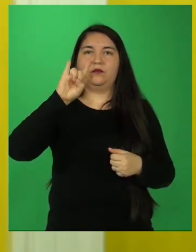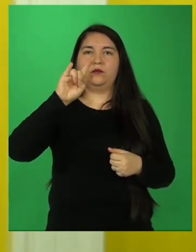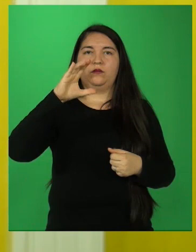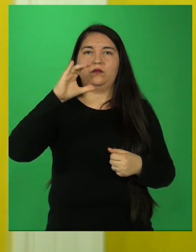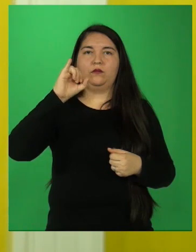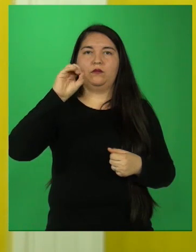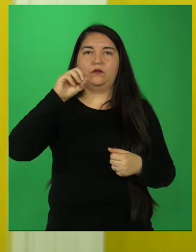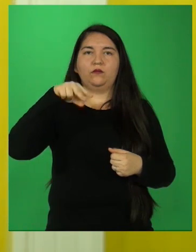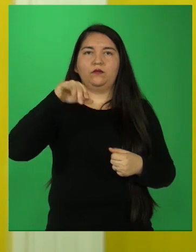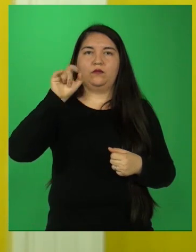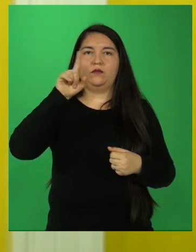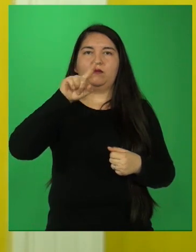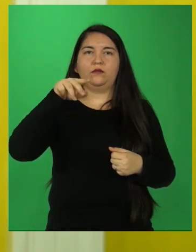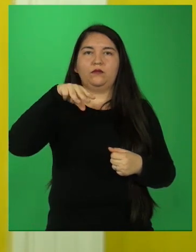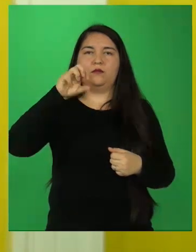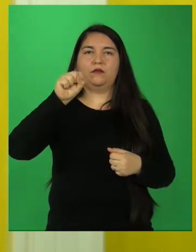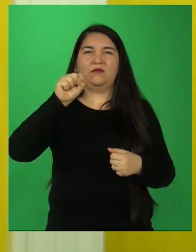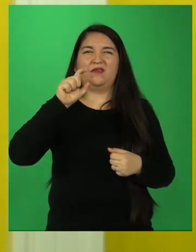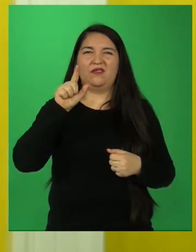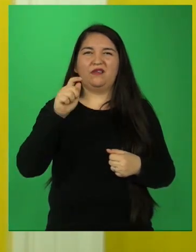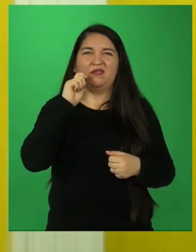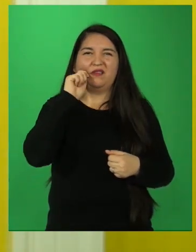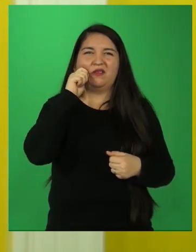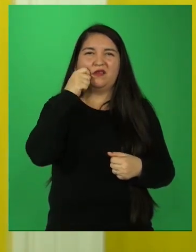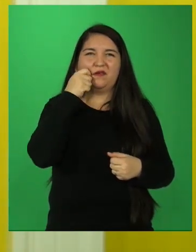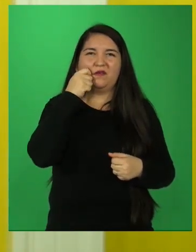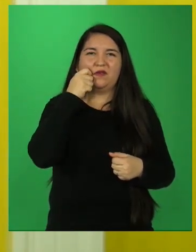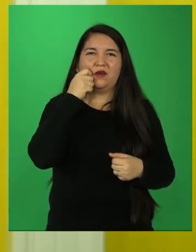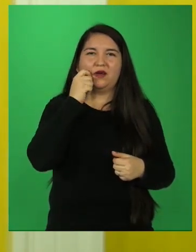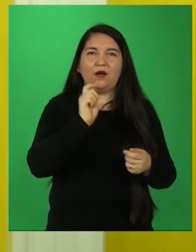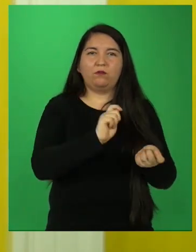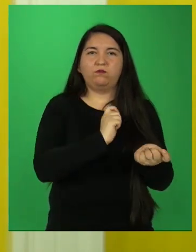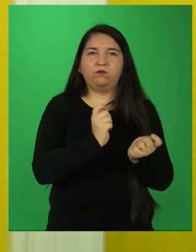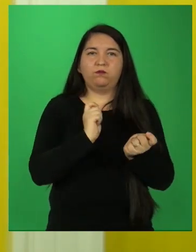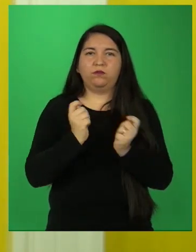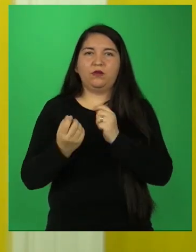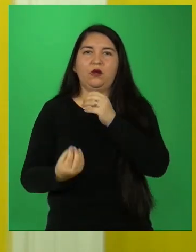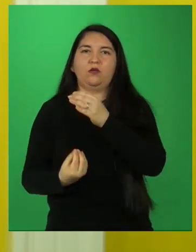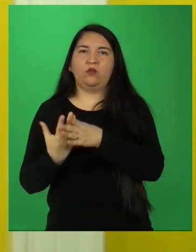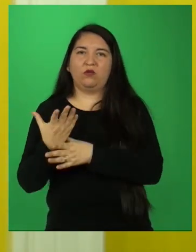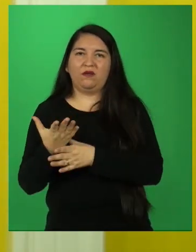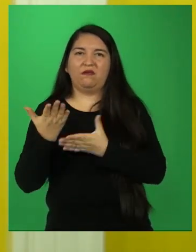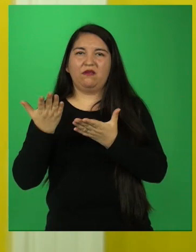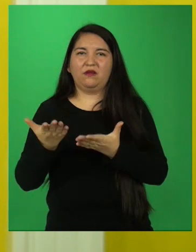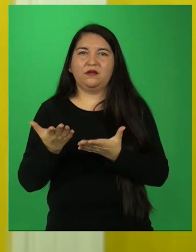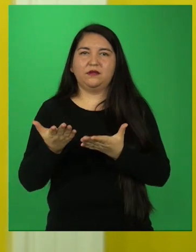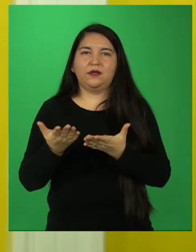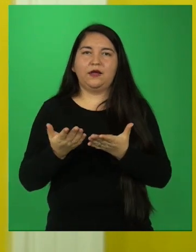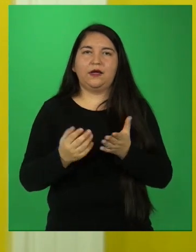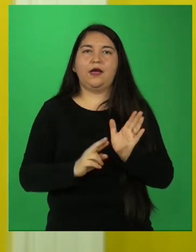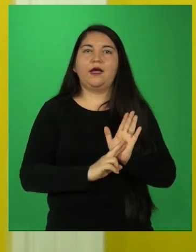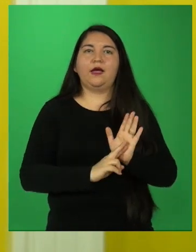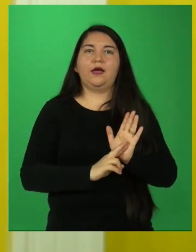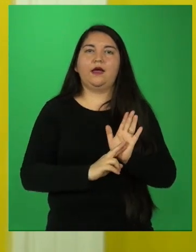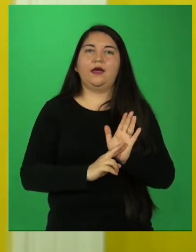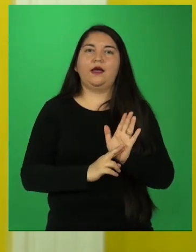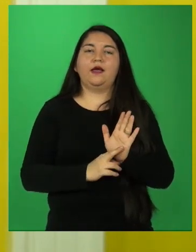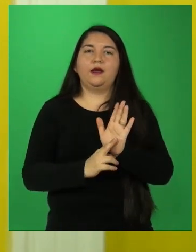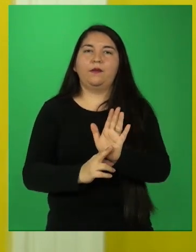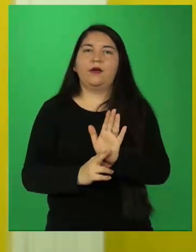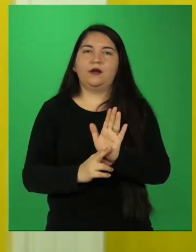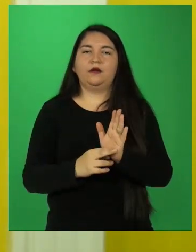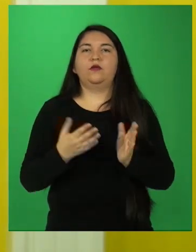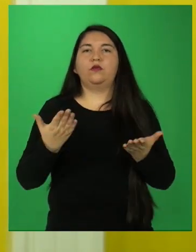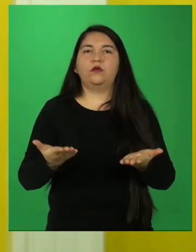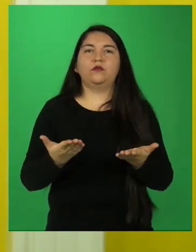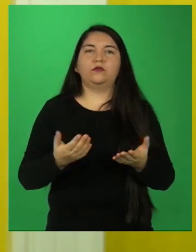en una explicación científica, porque el evolucionismo se respalda a través de evidencia. Nosotros tenemos distintas formas